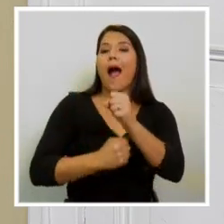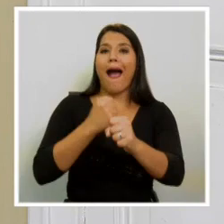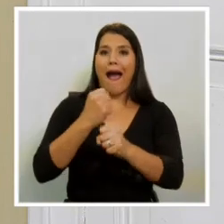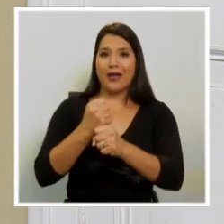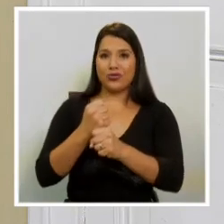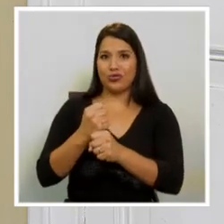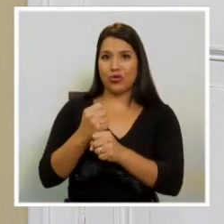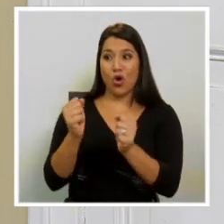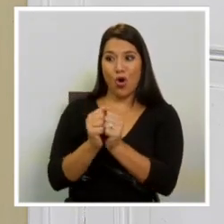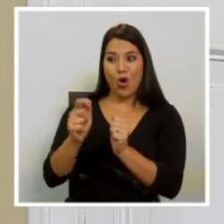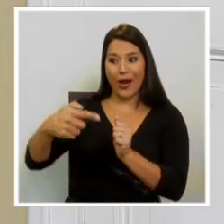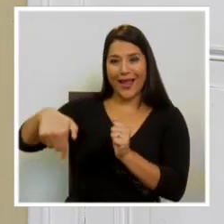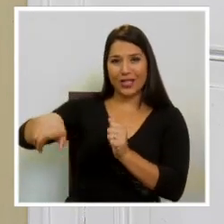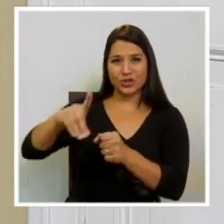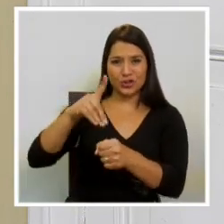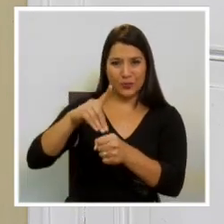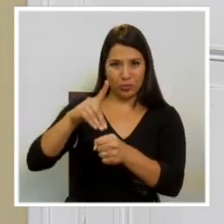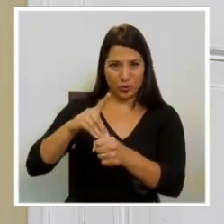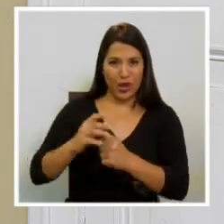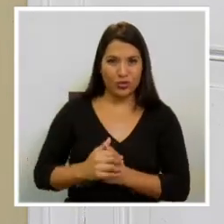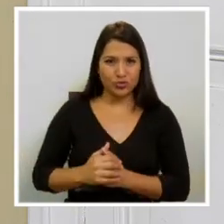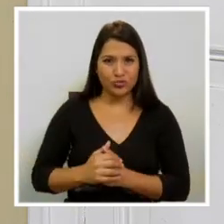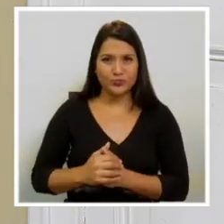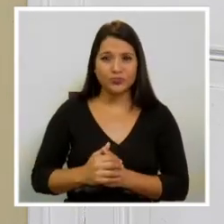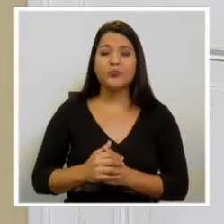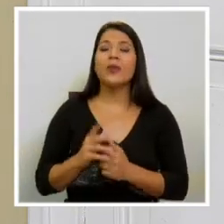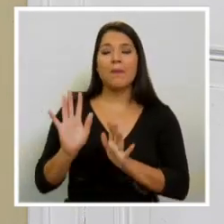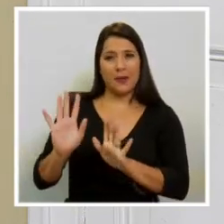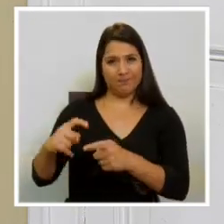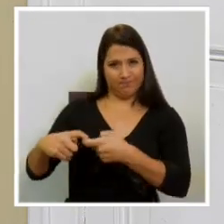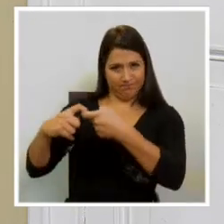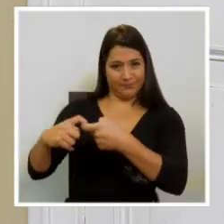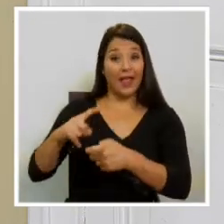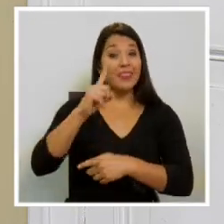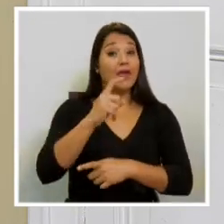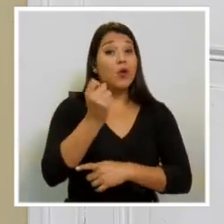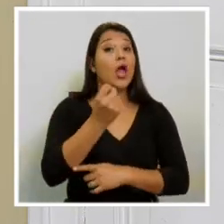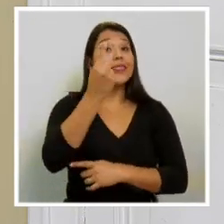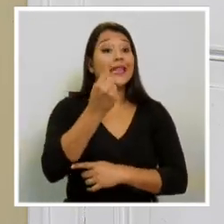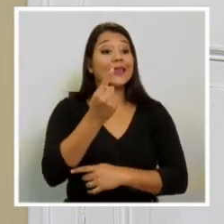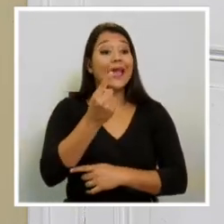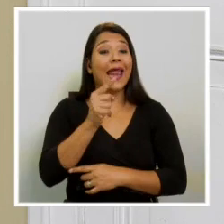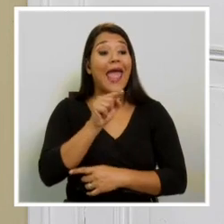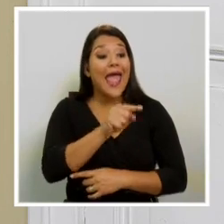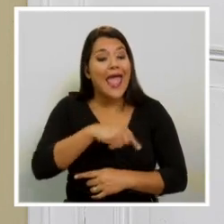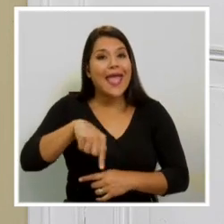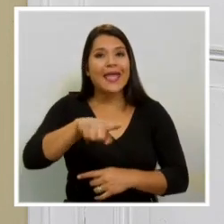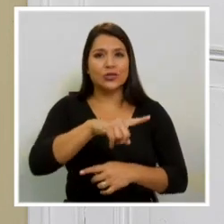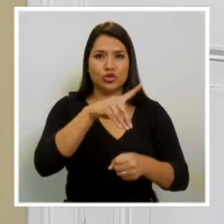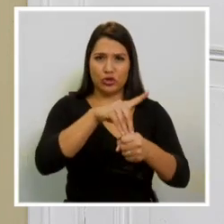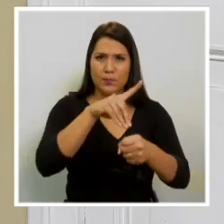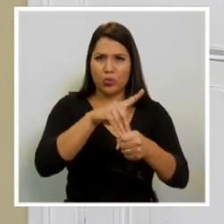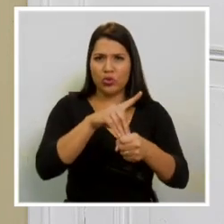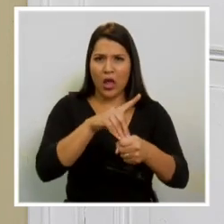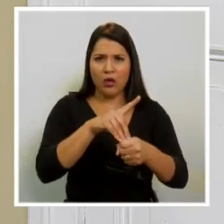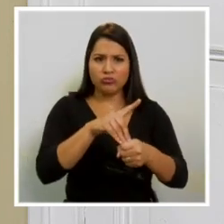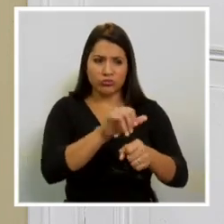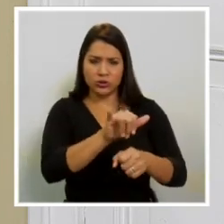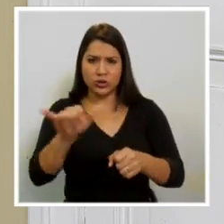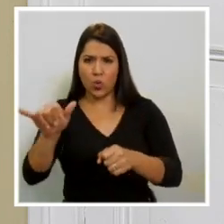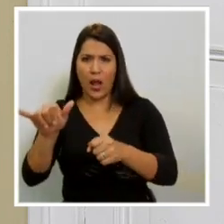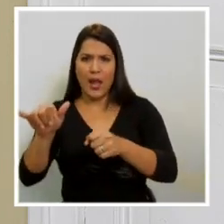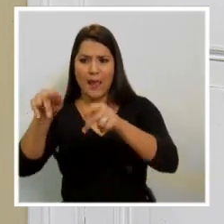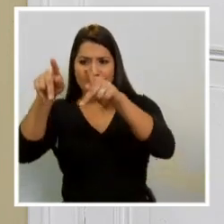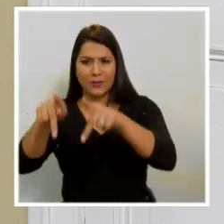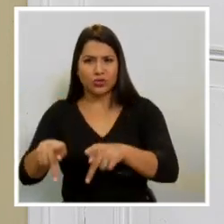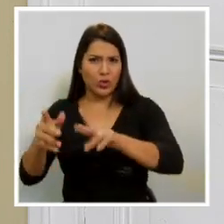ellos, voy a hacer un paréntesis aquí, tenemos que entender que esos diputados que están llegando al final son ciudadanos, o sea, no